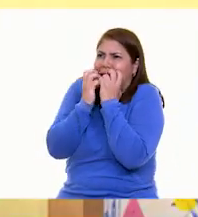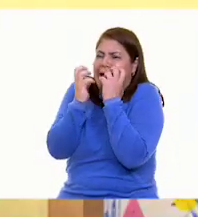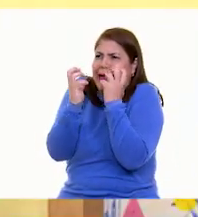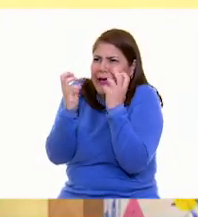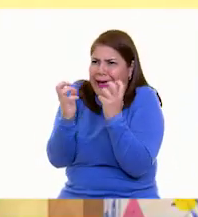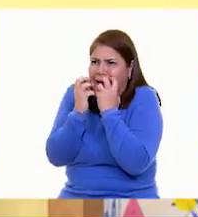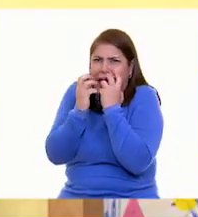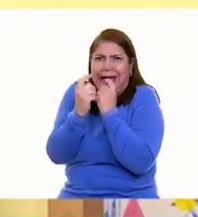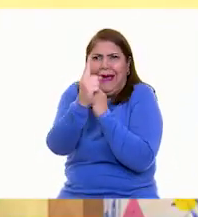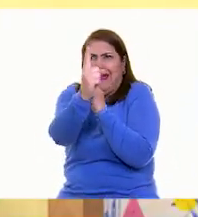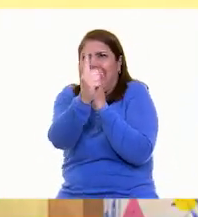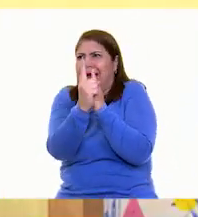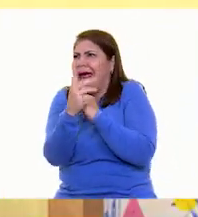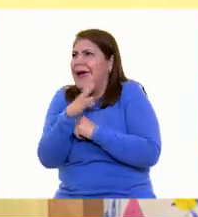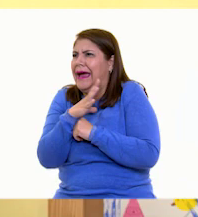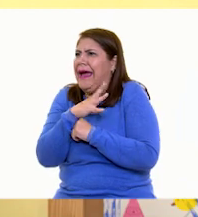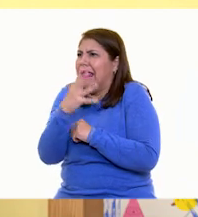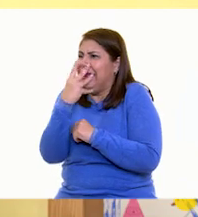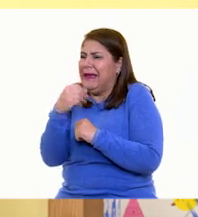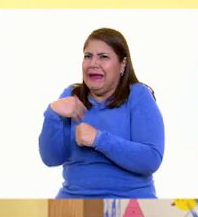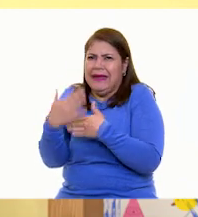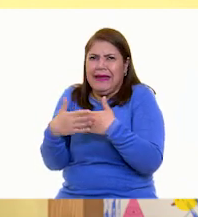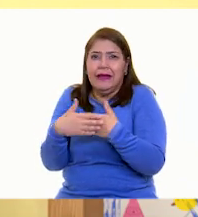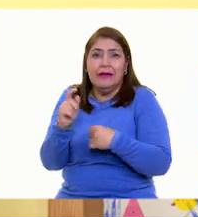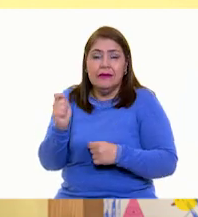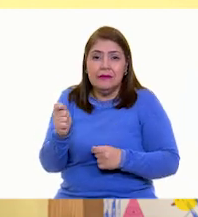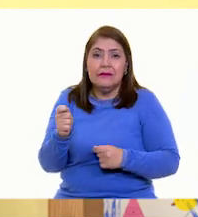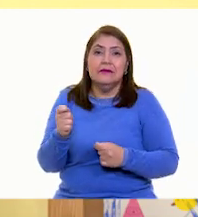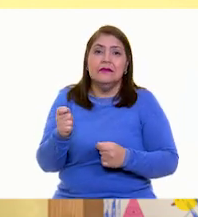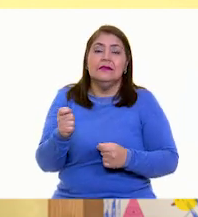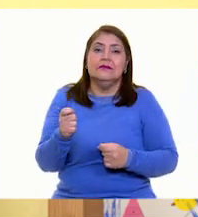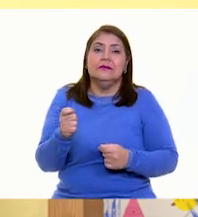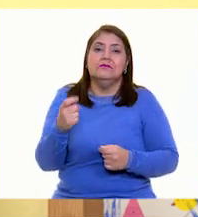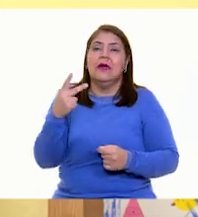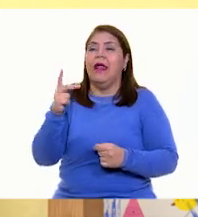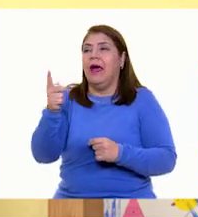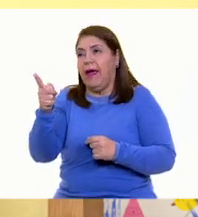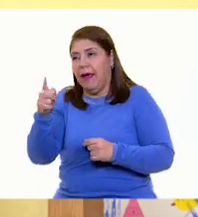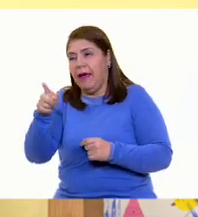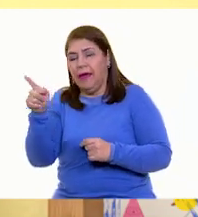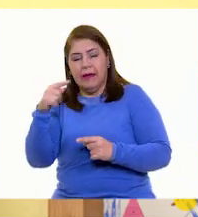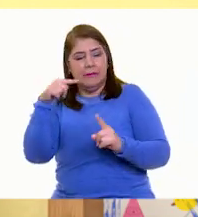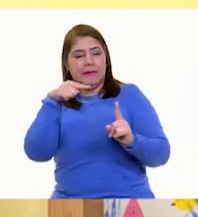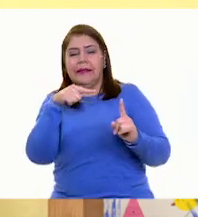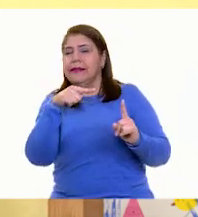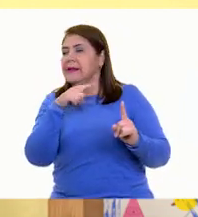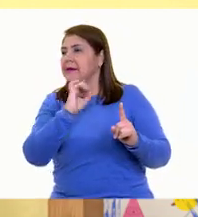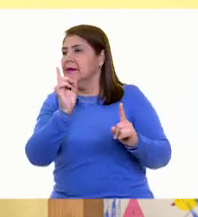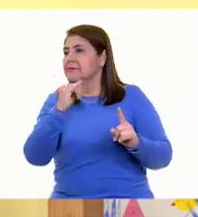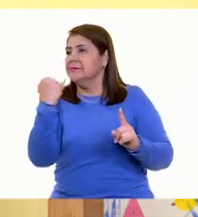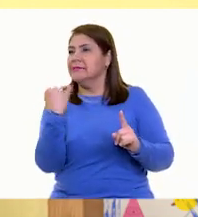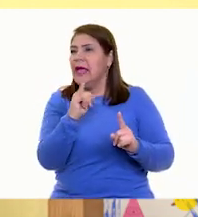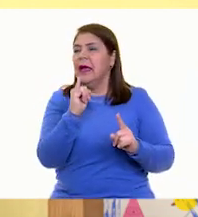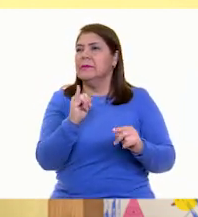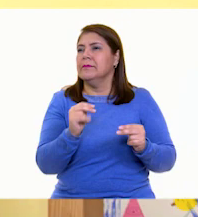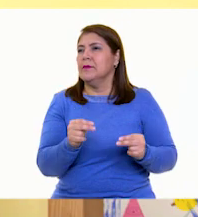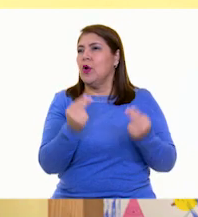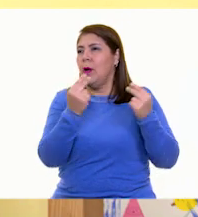¡Ayuda! ¡El lobo! ¡El lobo! Pero ellos, creyendo que era otra broma, no hicieron